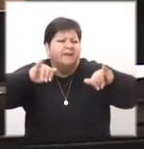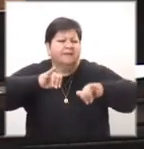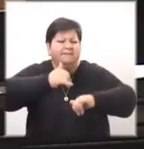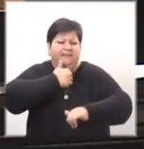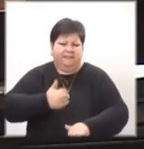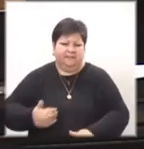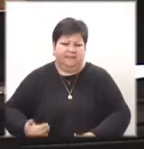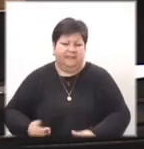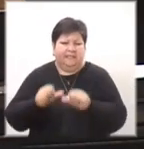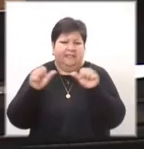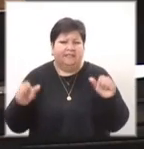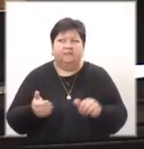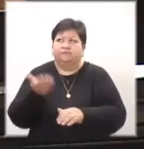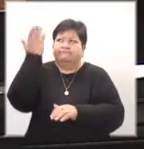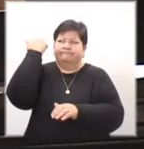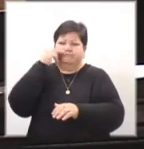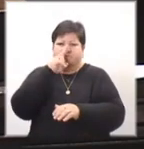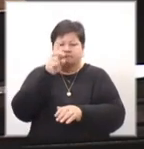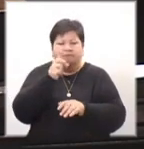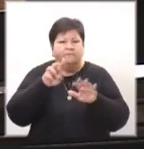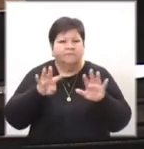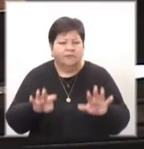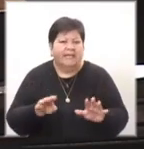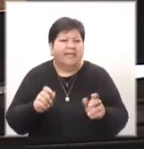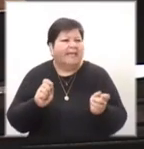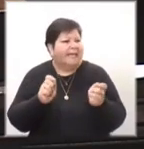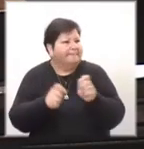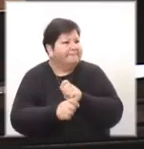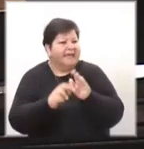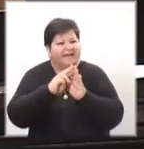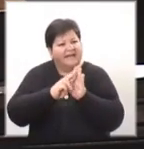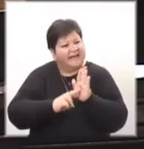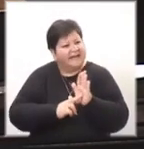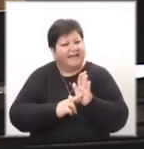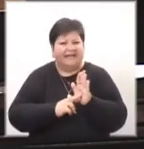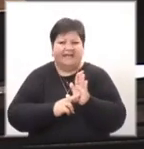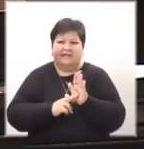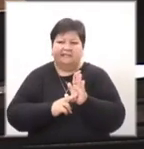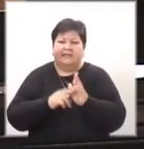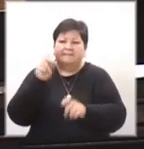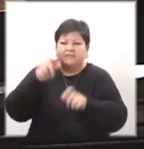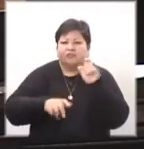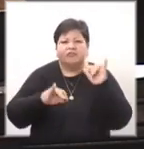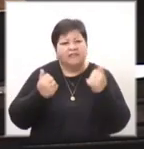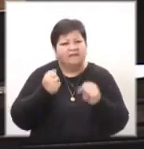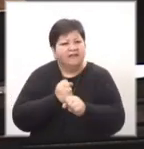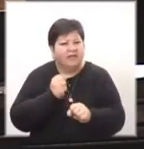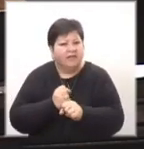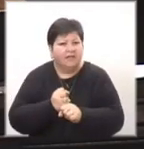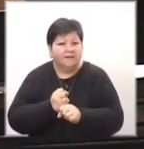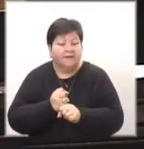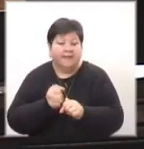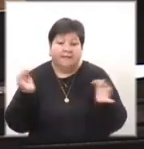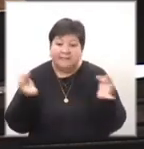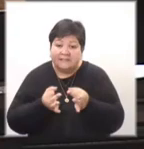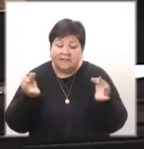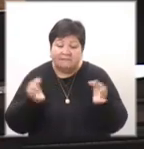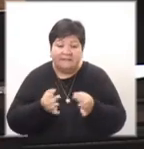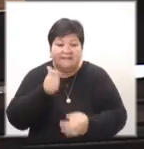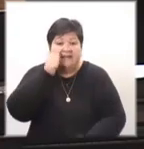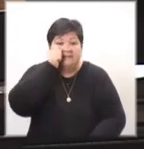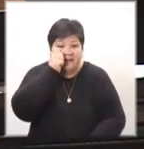no cambiar las reglas de juego a las personas que ya estaban trabajando, en particular la edad de retiro,